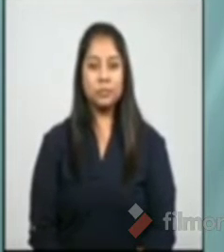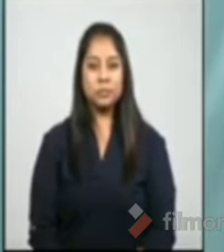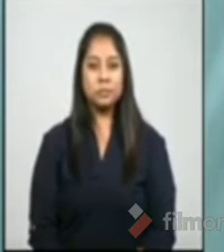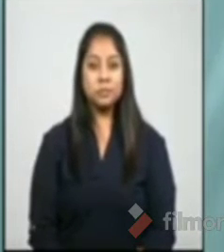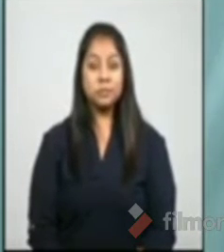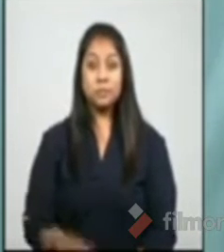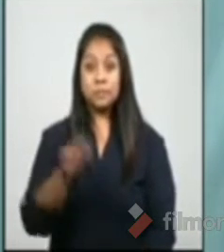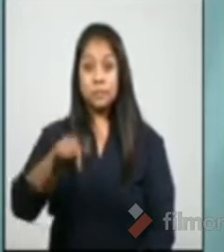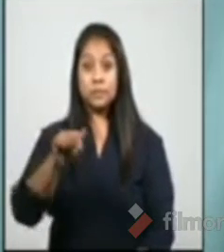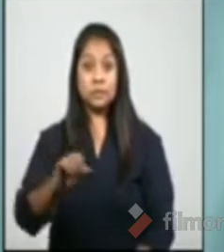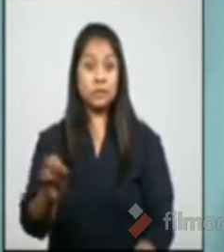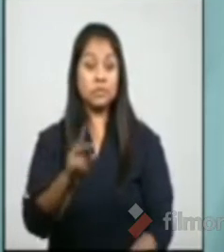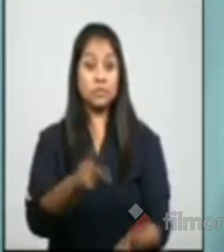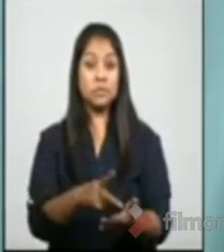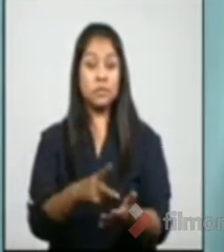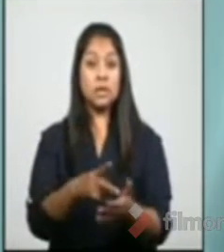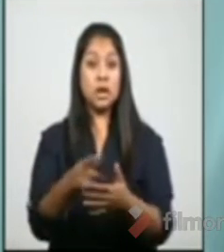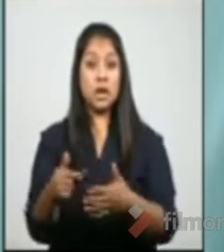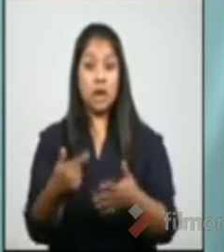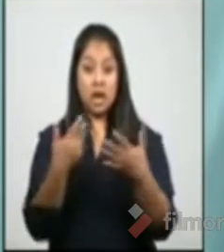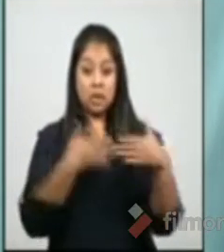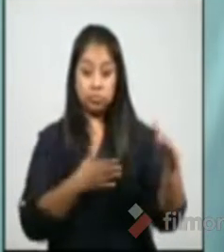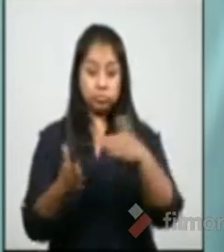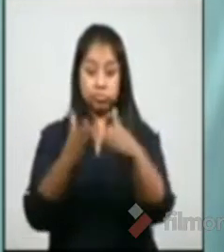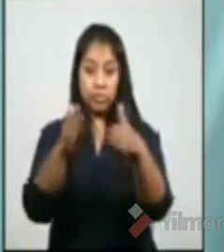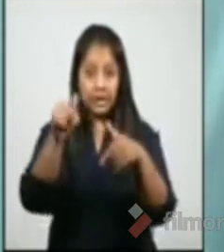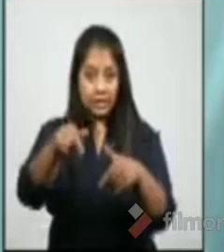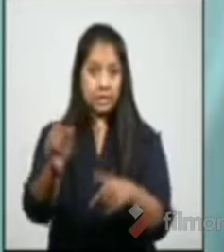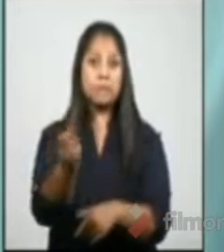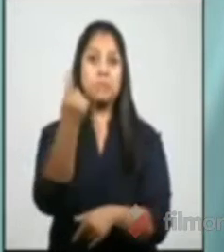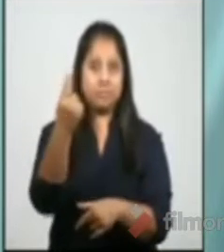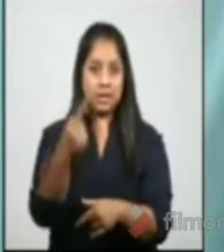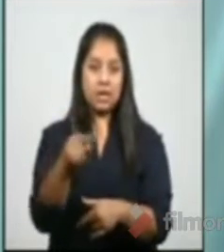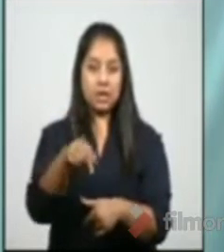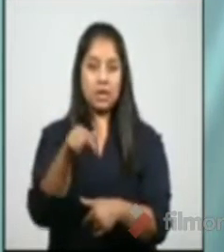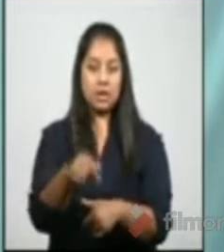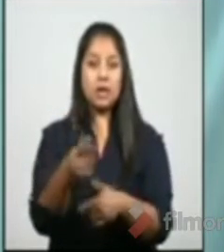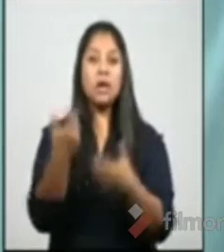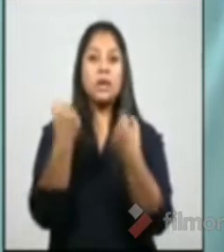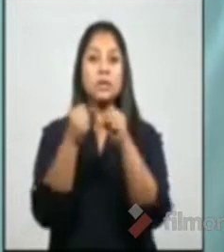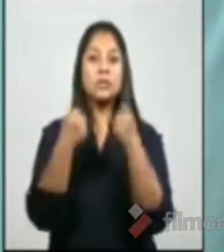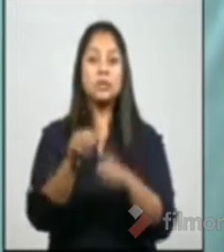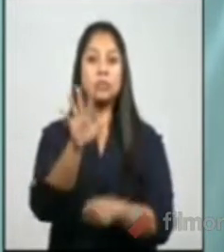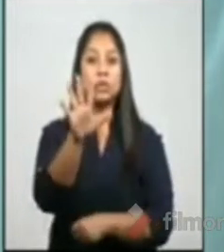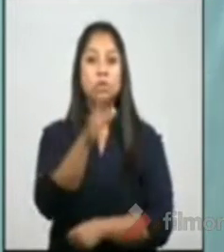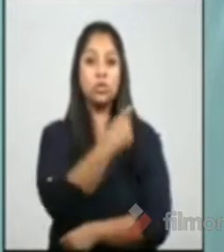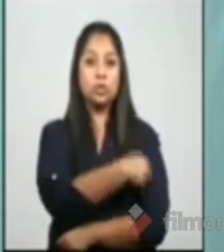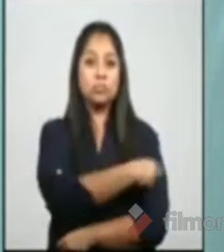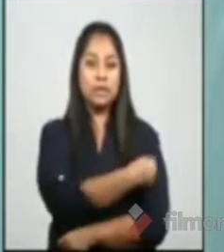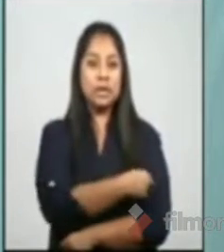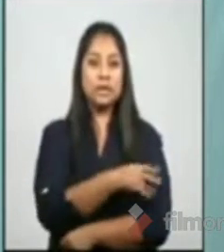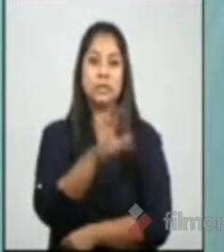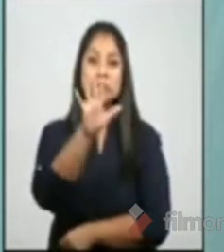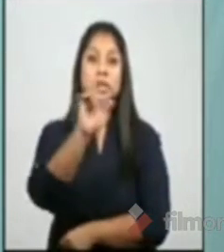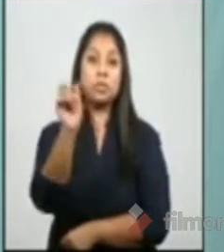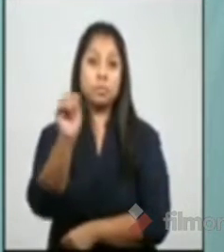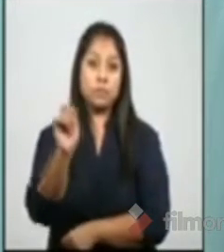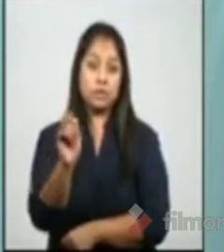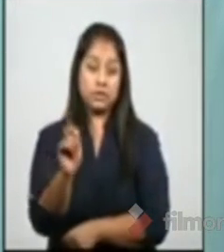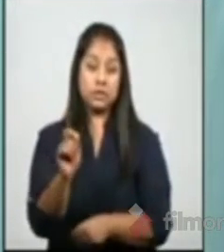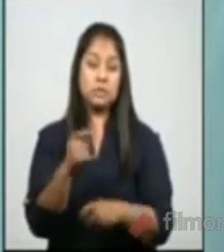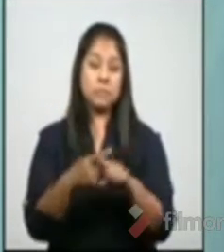Esta es la primera obra de carreteras. Hicimos 5 hospitales en 5 meses y medio.